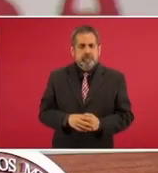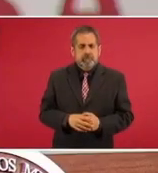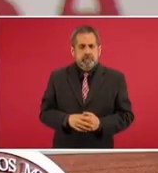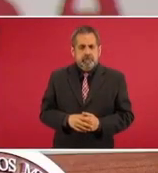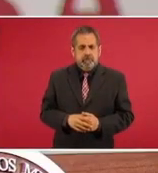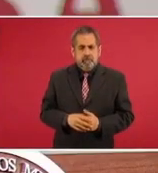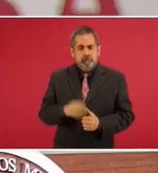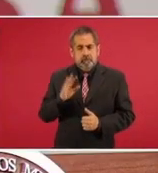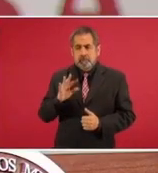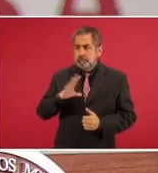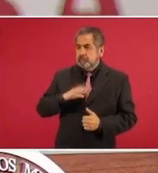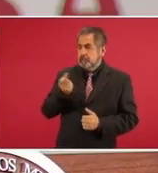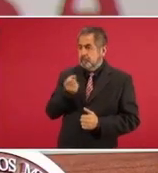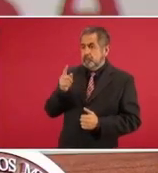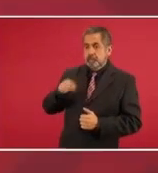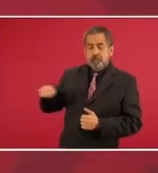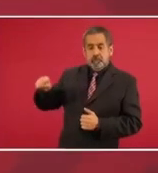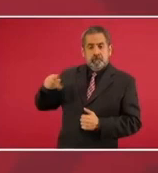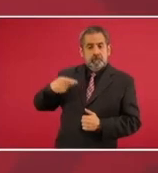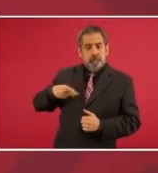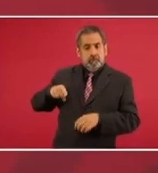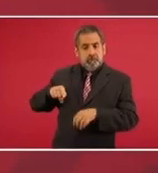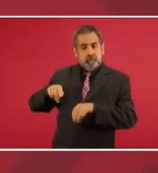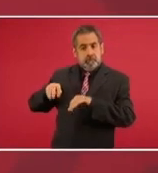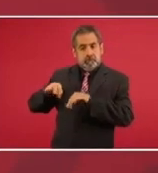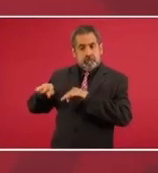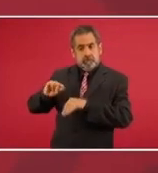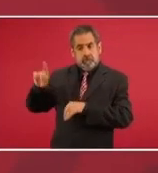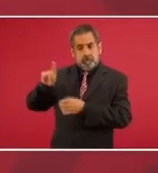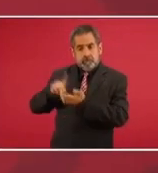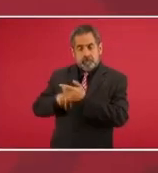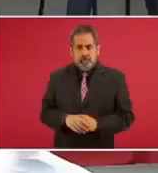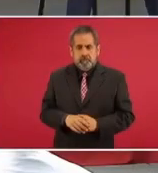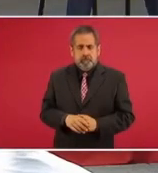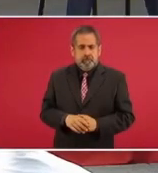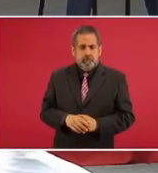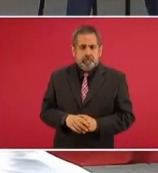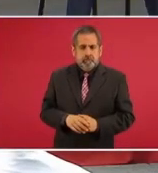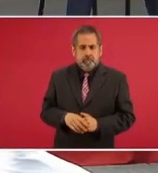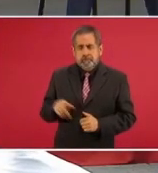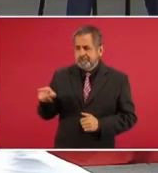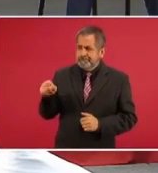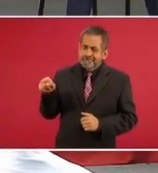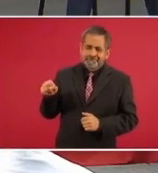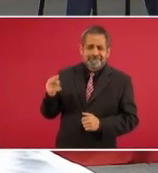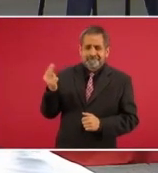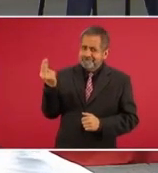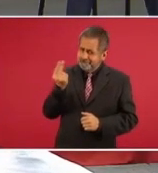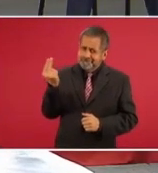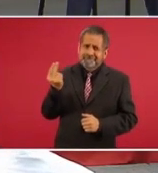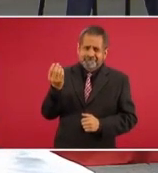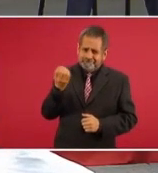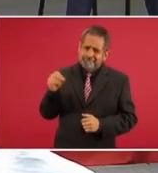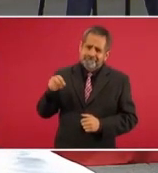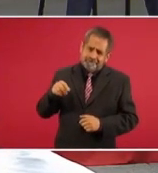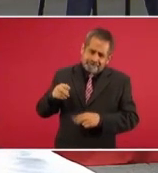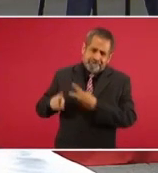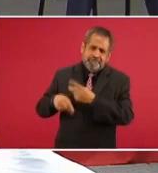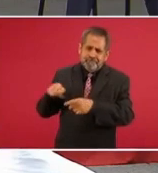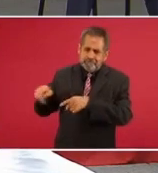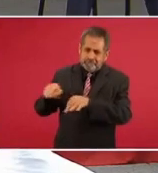servidores públicos que tienen funciones necesarias de